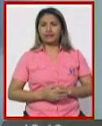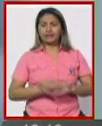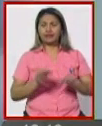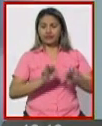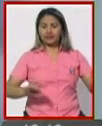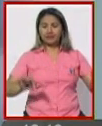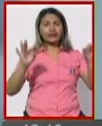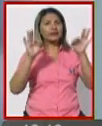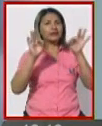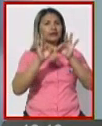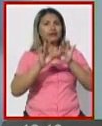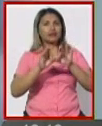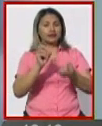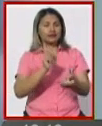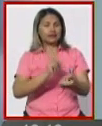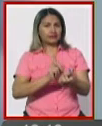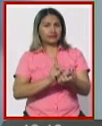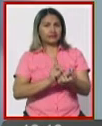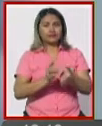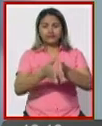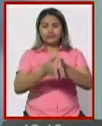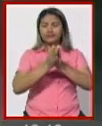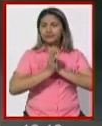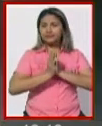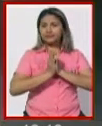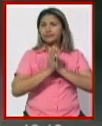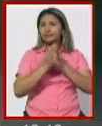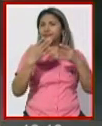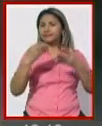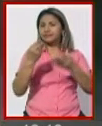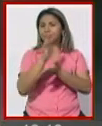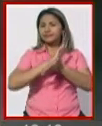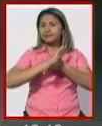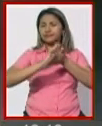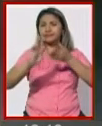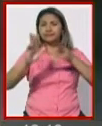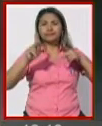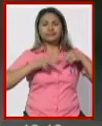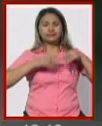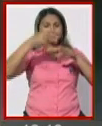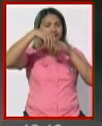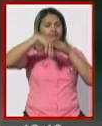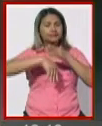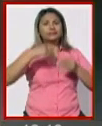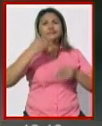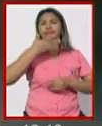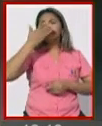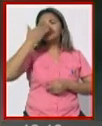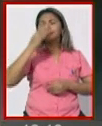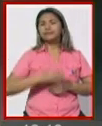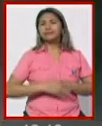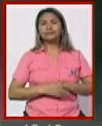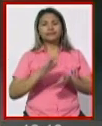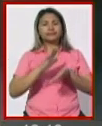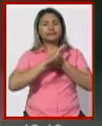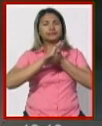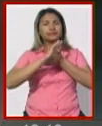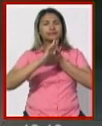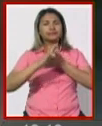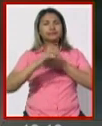importante, digamos, que los médicos me piden para sacar esa flema que él tiene, necesita aspirador y para sacarle